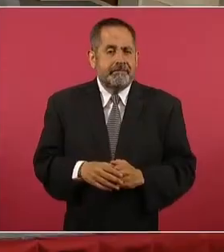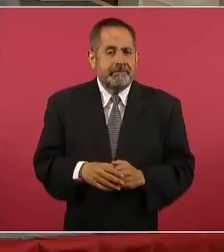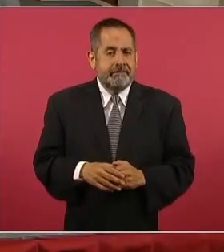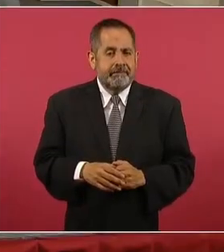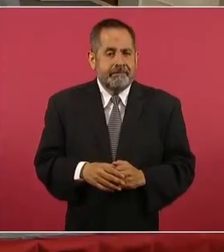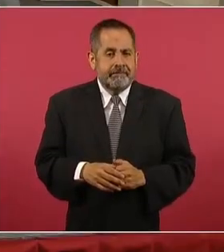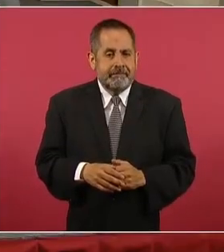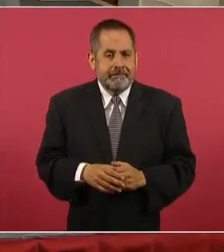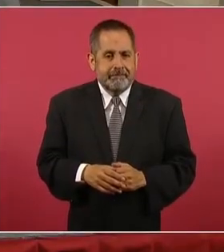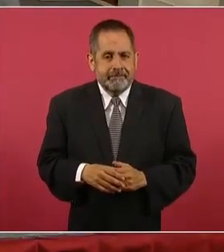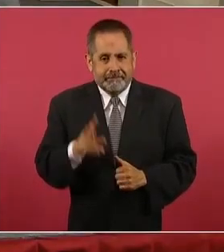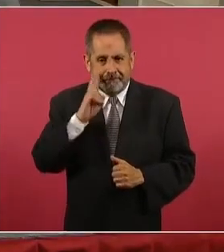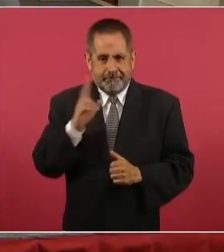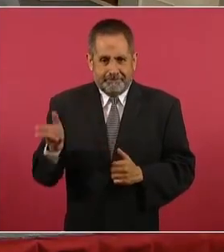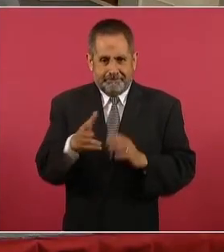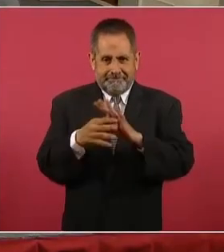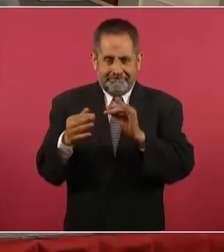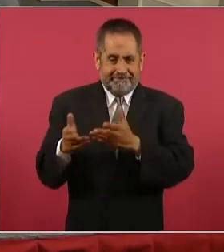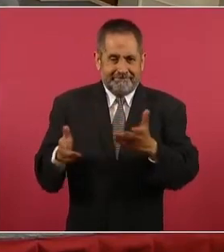A ver,